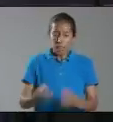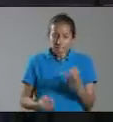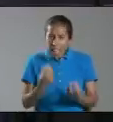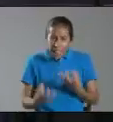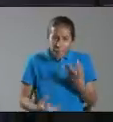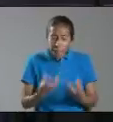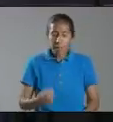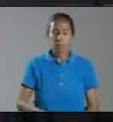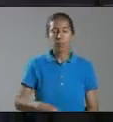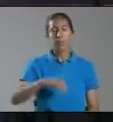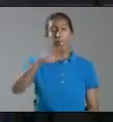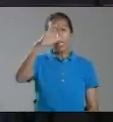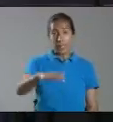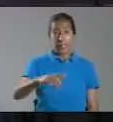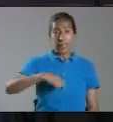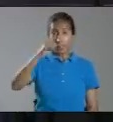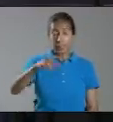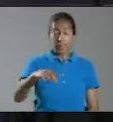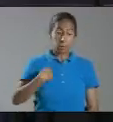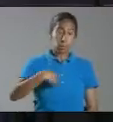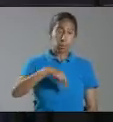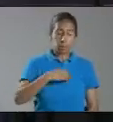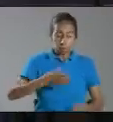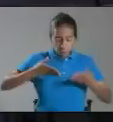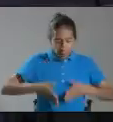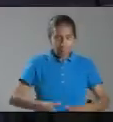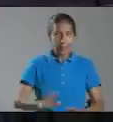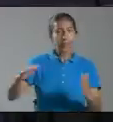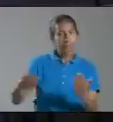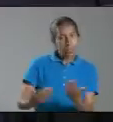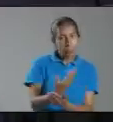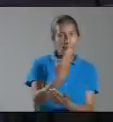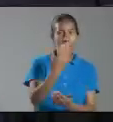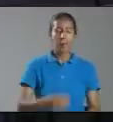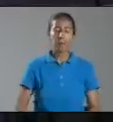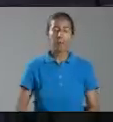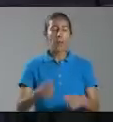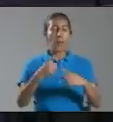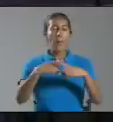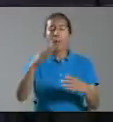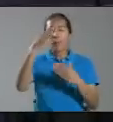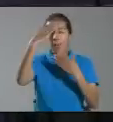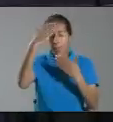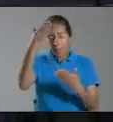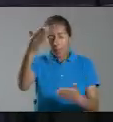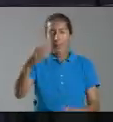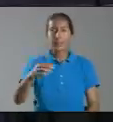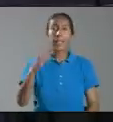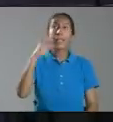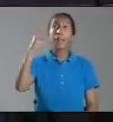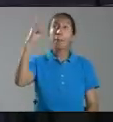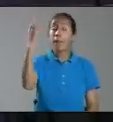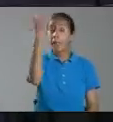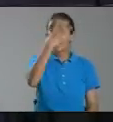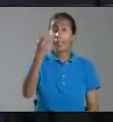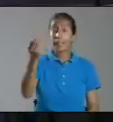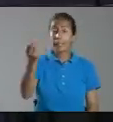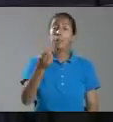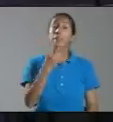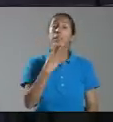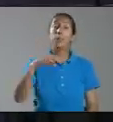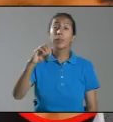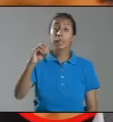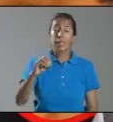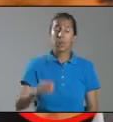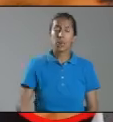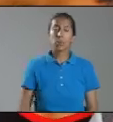Y aquí estamos nosotros, nacidos de nuevo. Por la gracia del Padre, del Hijo y del Espíritu Santo,